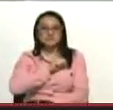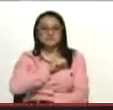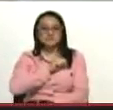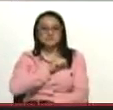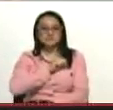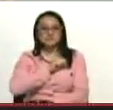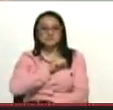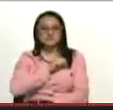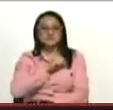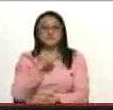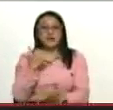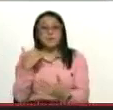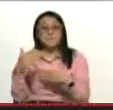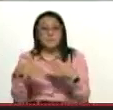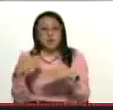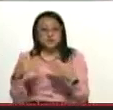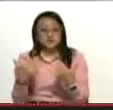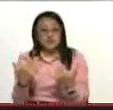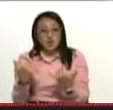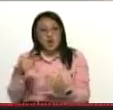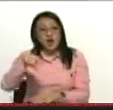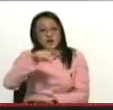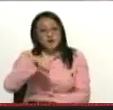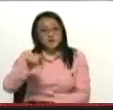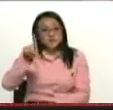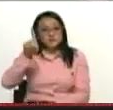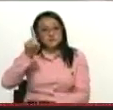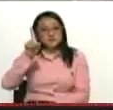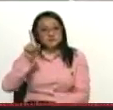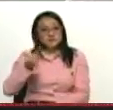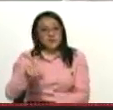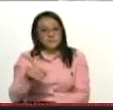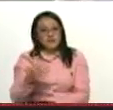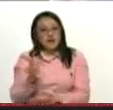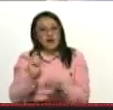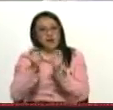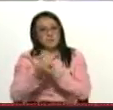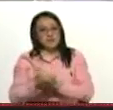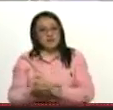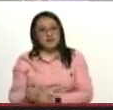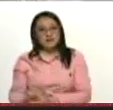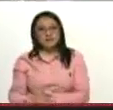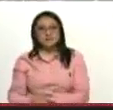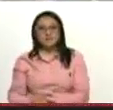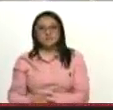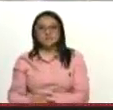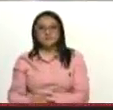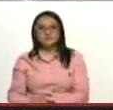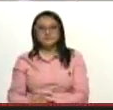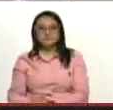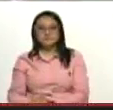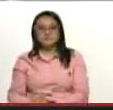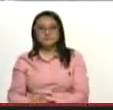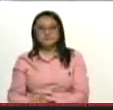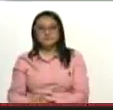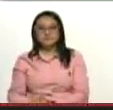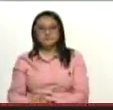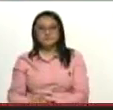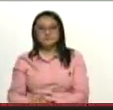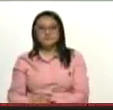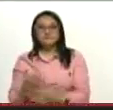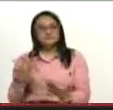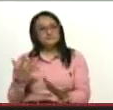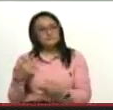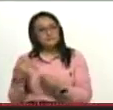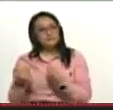de que en el proceso ellos también han cambiado qué tenemos que hacer